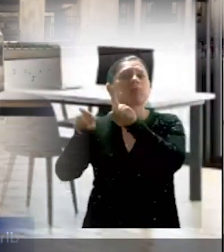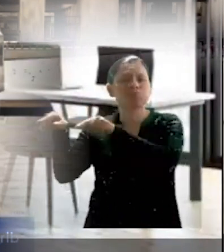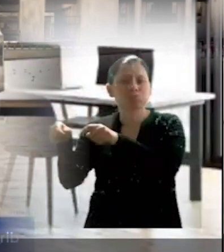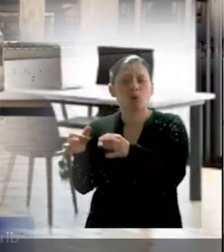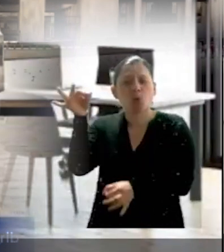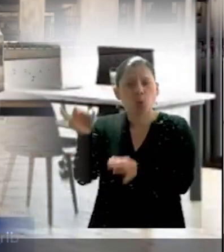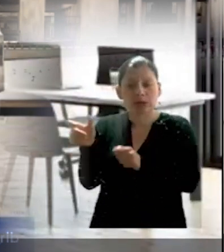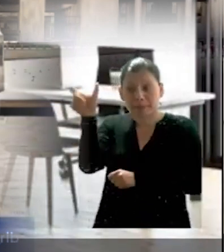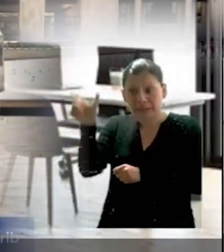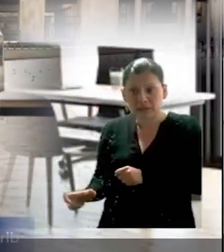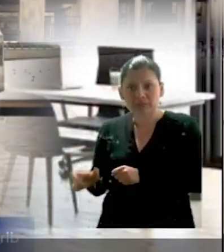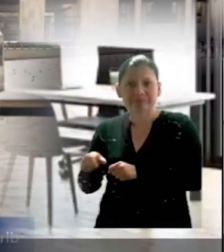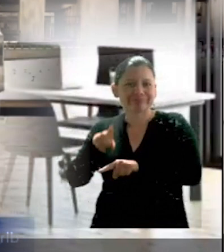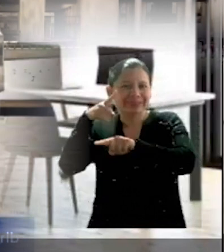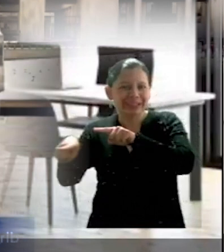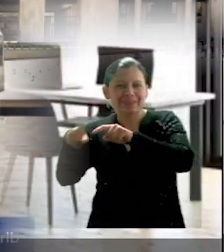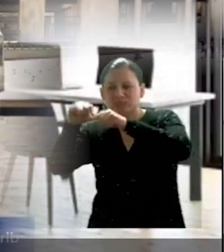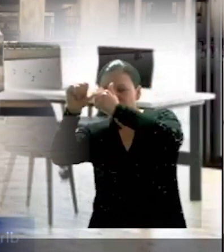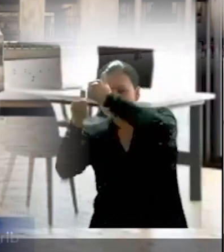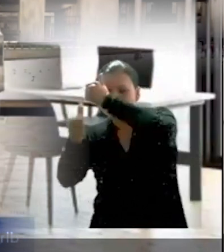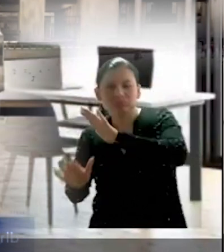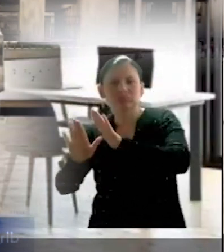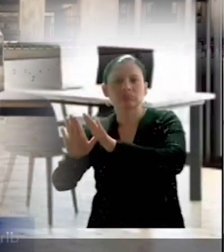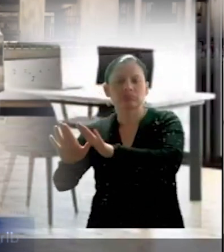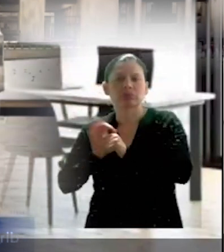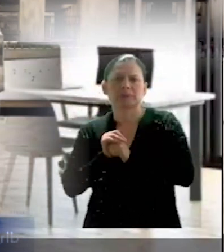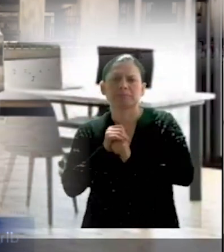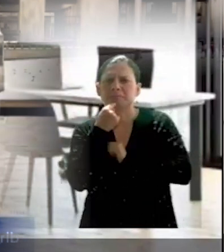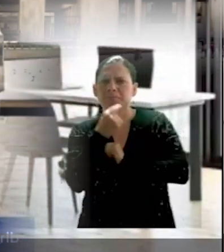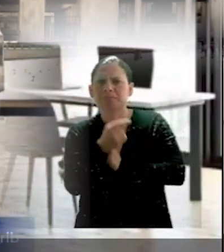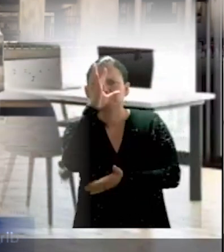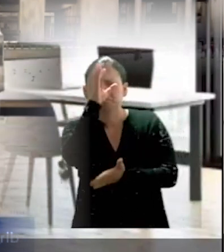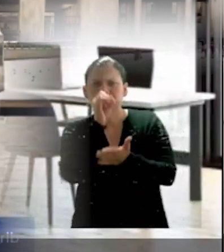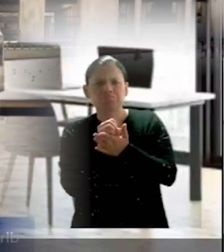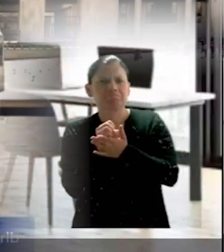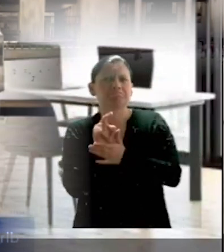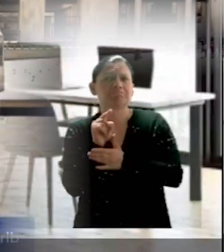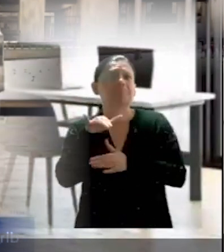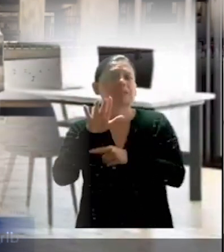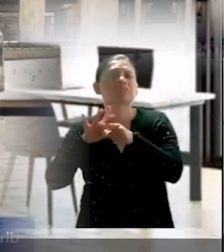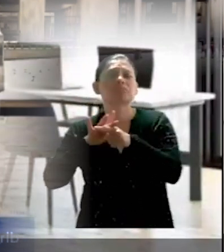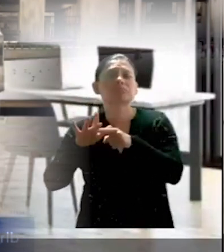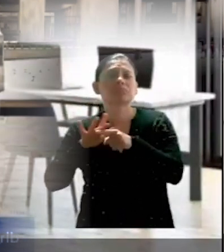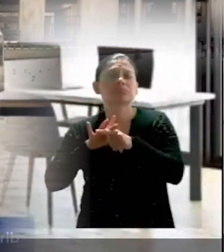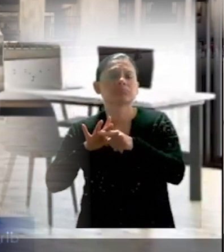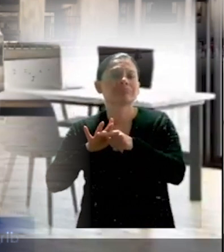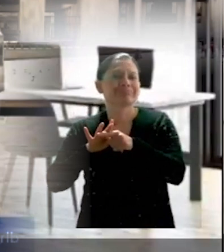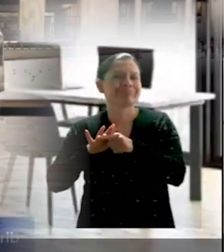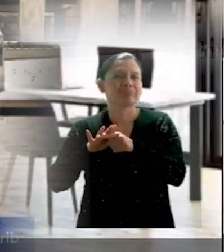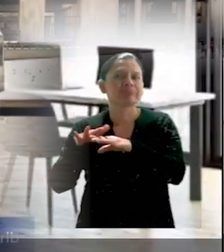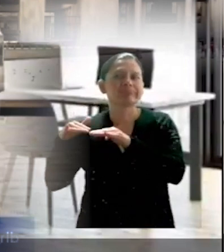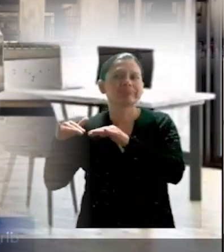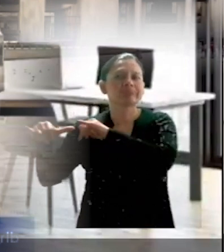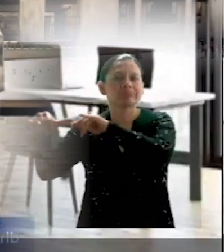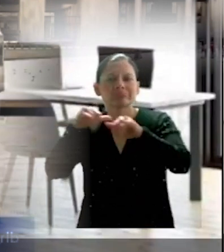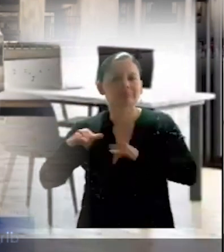rama judicial plantean y han ido aplicando un poco más consuetudinariamente un término de caducidad para la